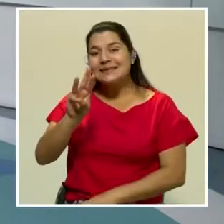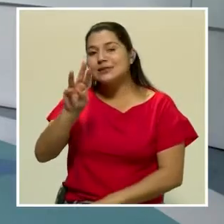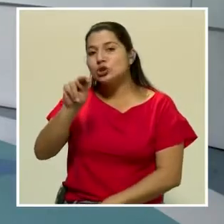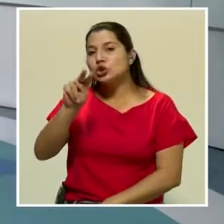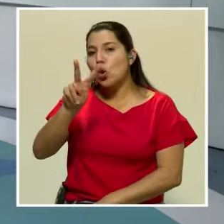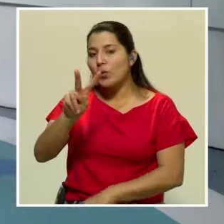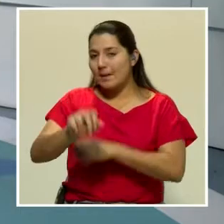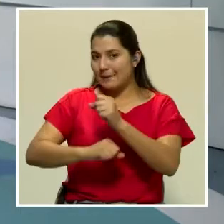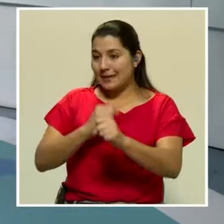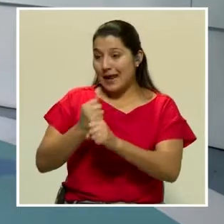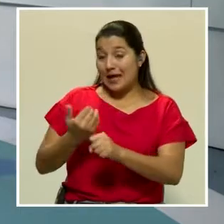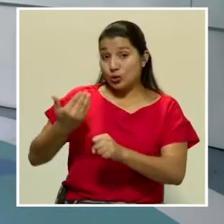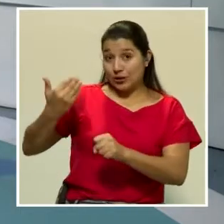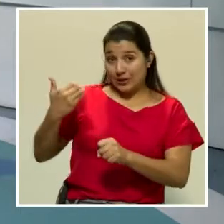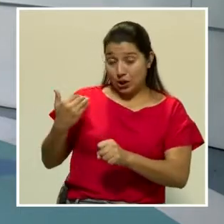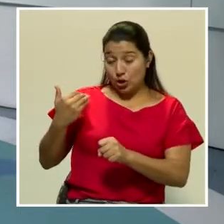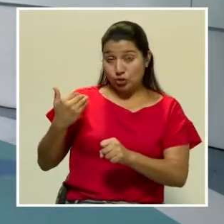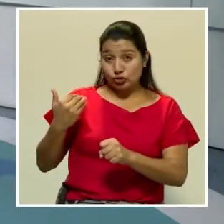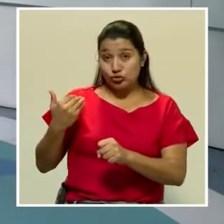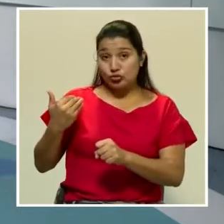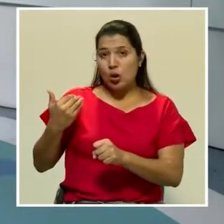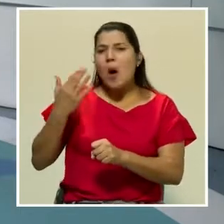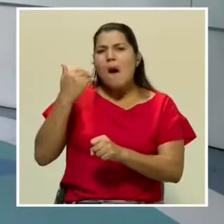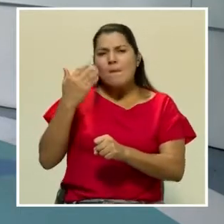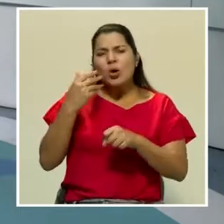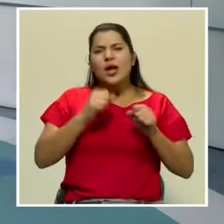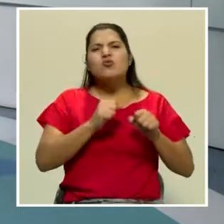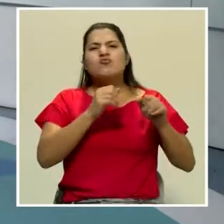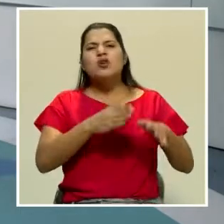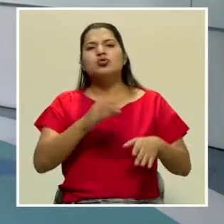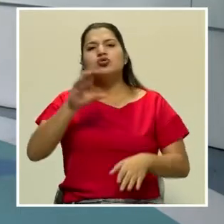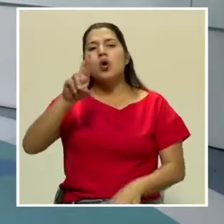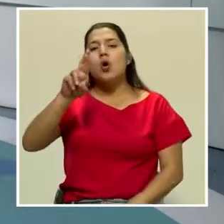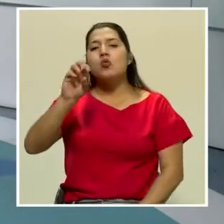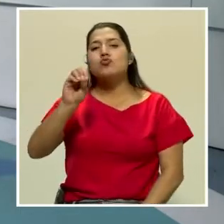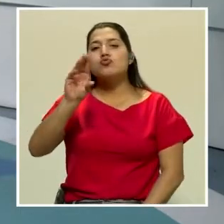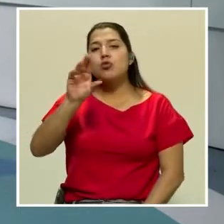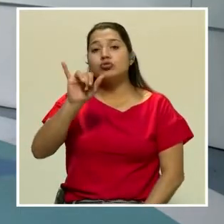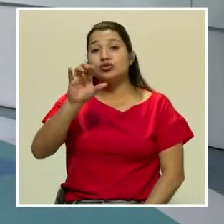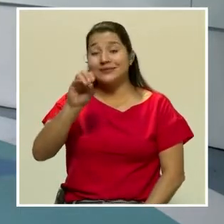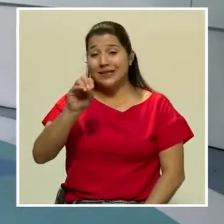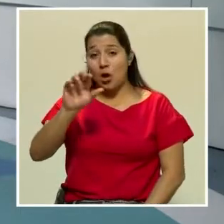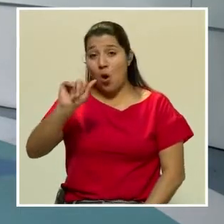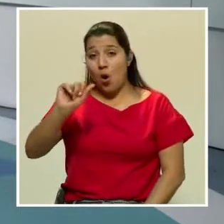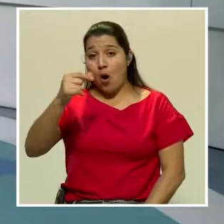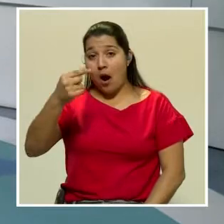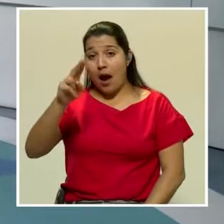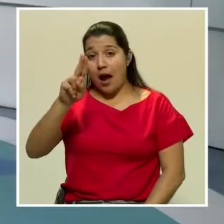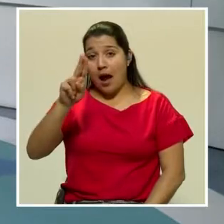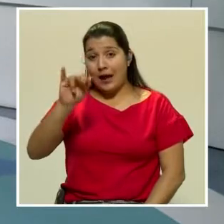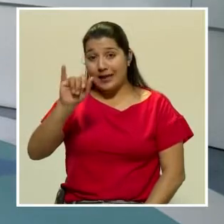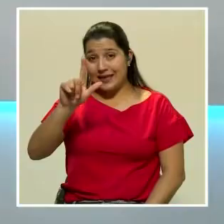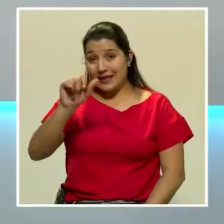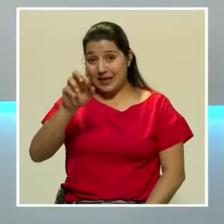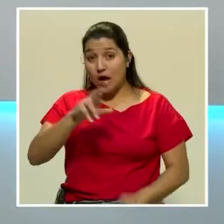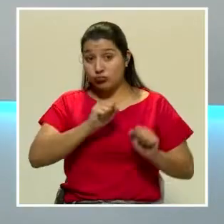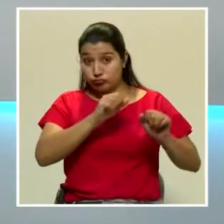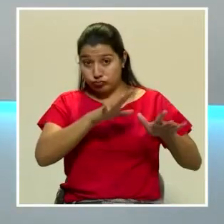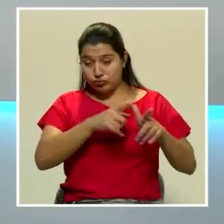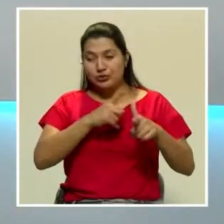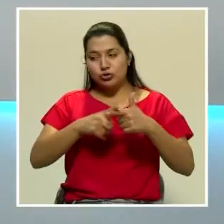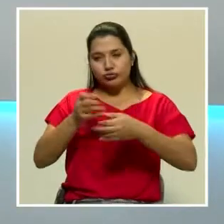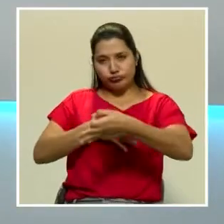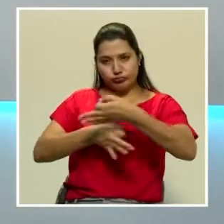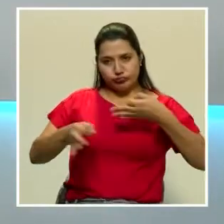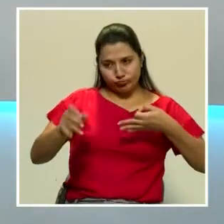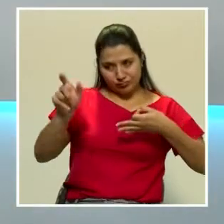del año anterior, luego de la renuncia de Rocío Aguilar, quien asumía este cargo. El ministro Chávez también